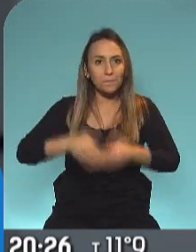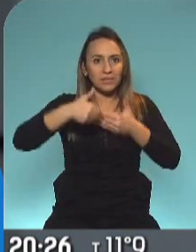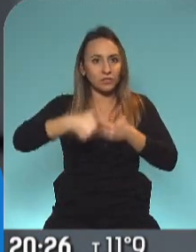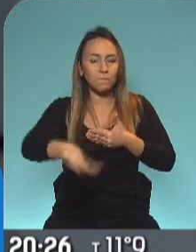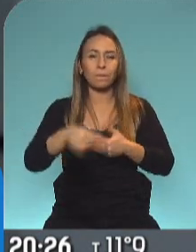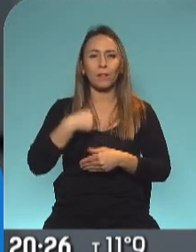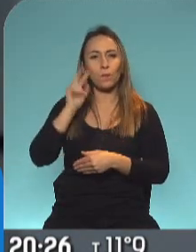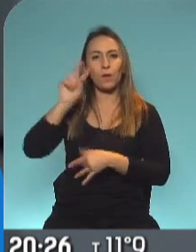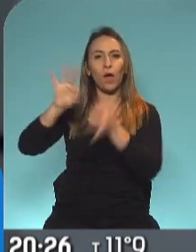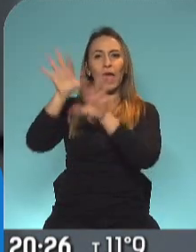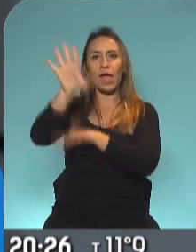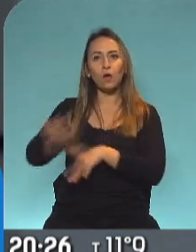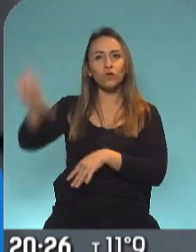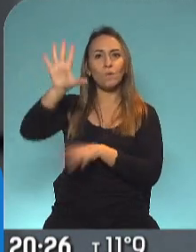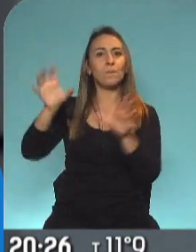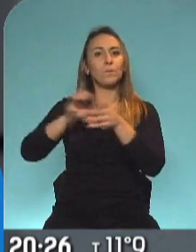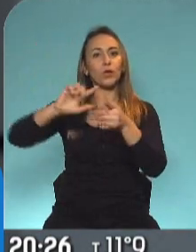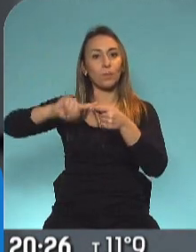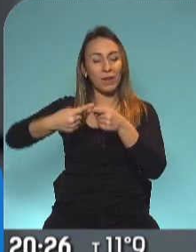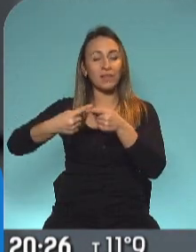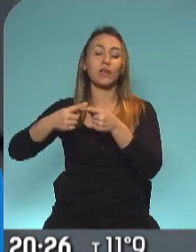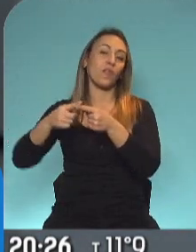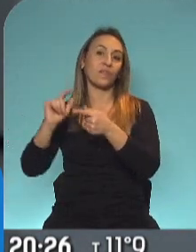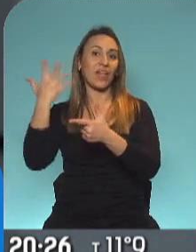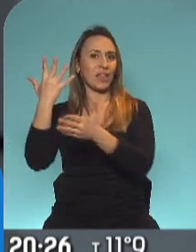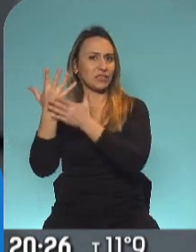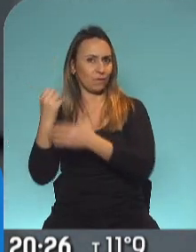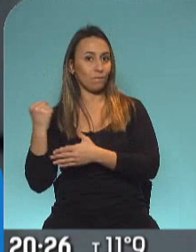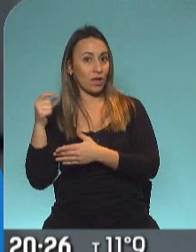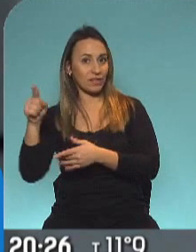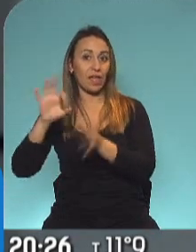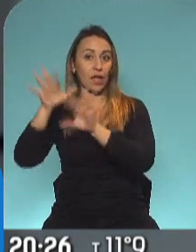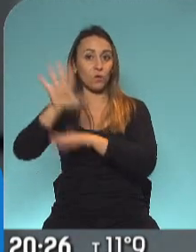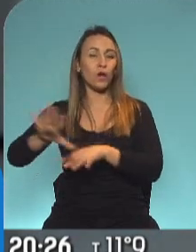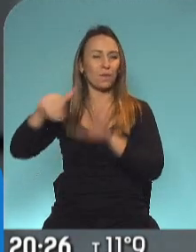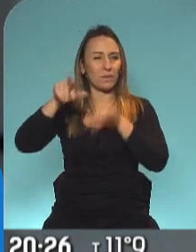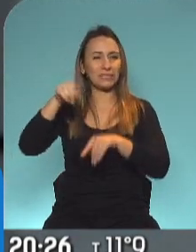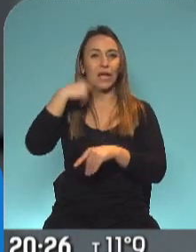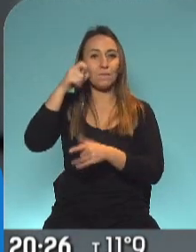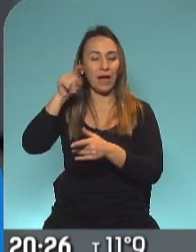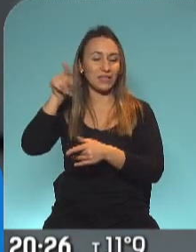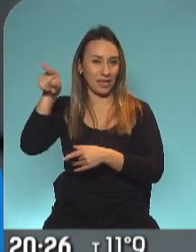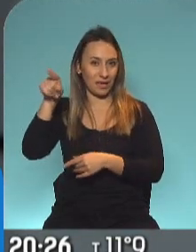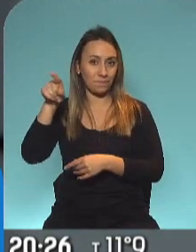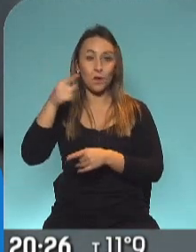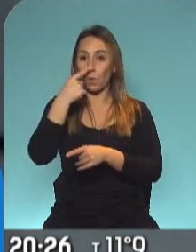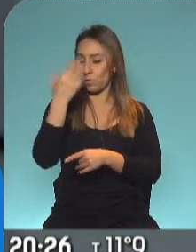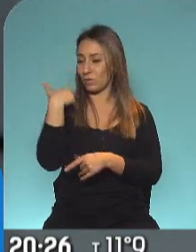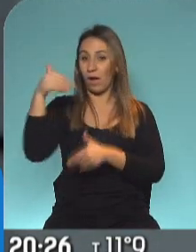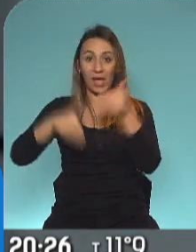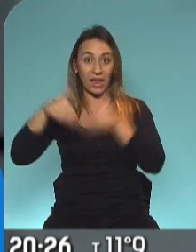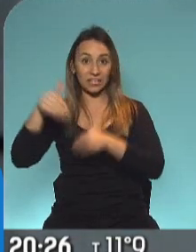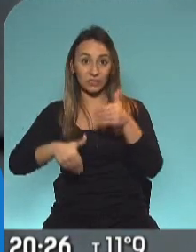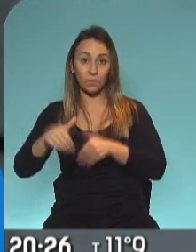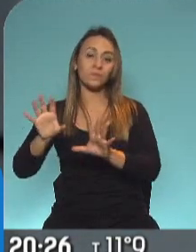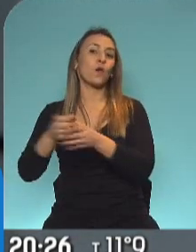de Europa y ve el crecimiento de los partidos de extrema derecha en Europa, de hecho en España, en las últimas elecciones generales, por primera vez Vox, el